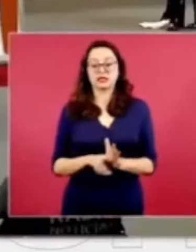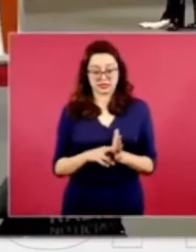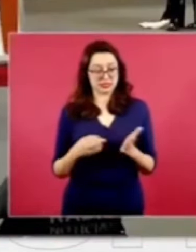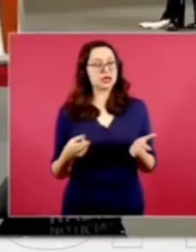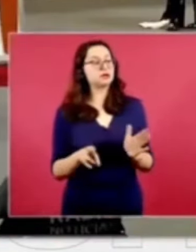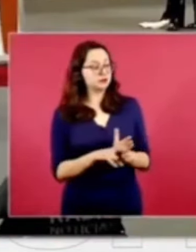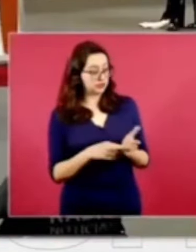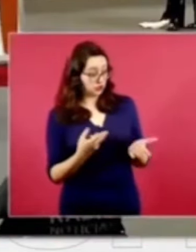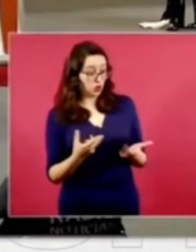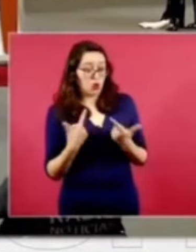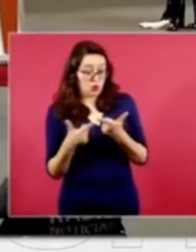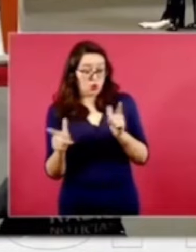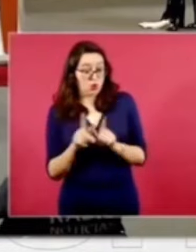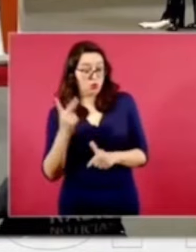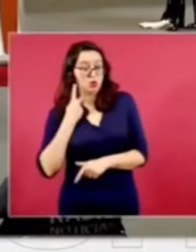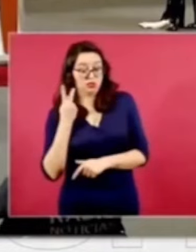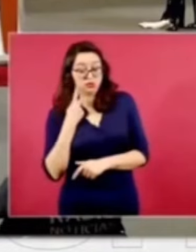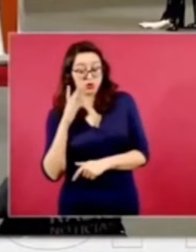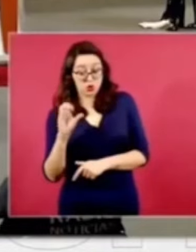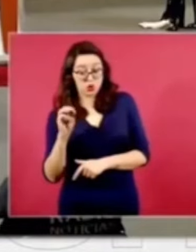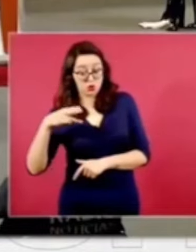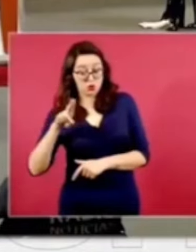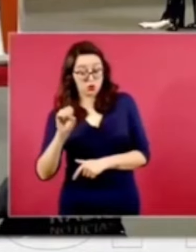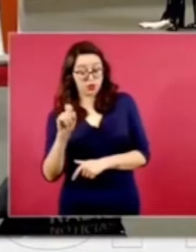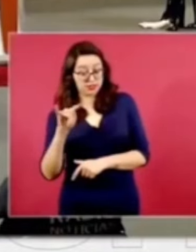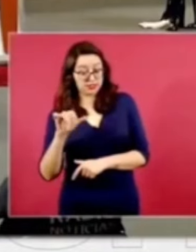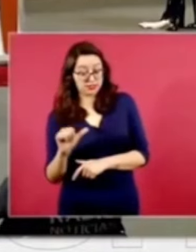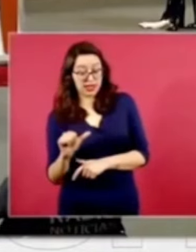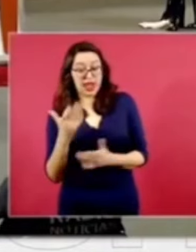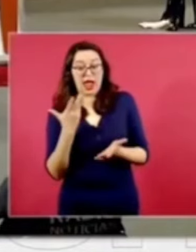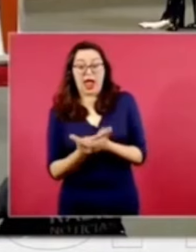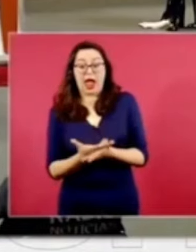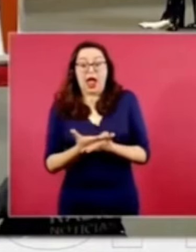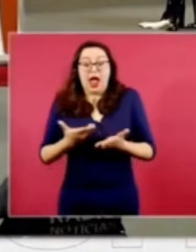Partido Comunista, y ahora es Krause,